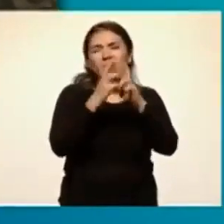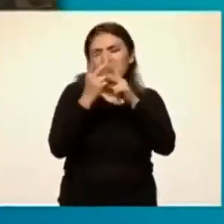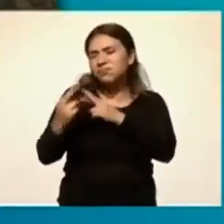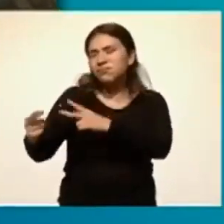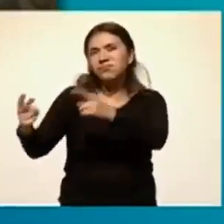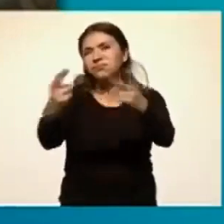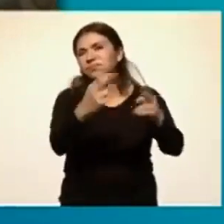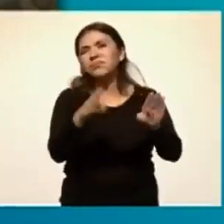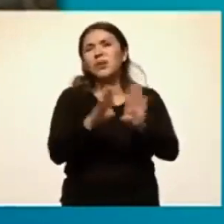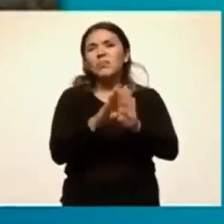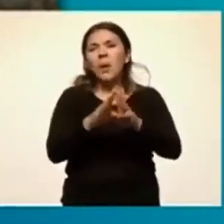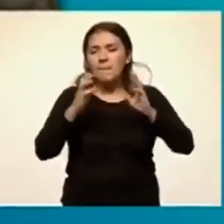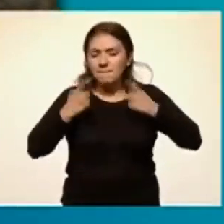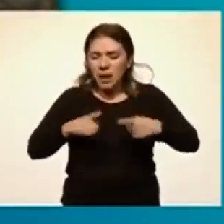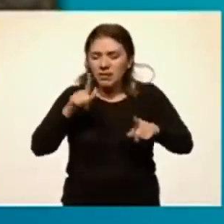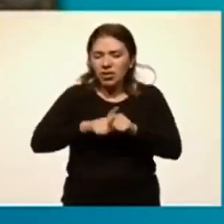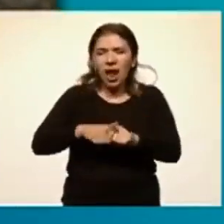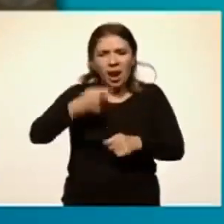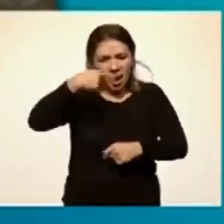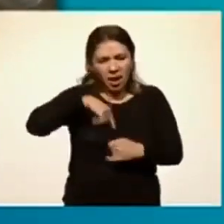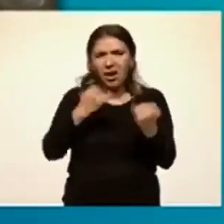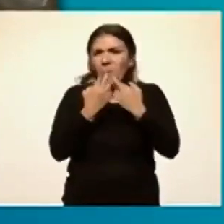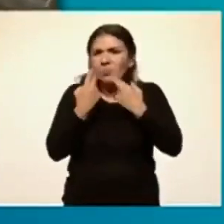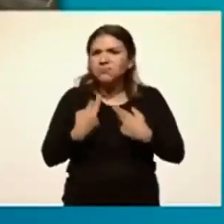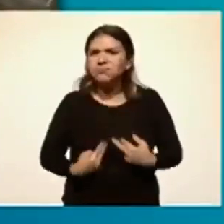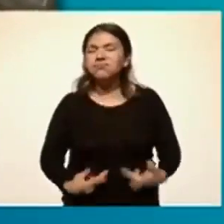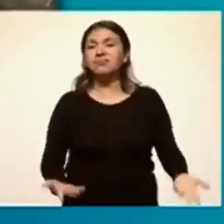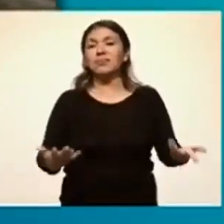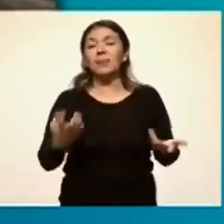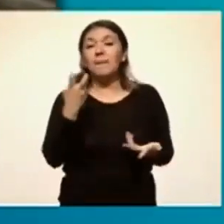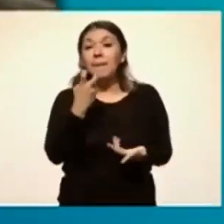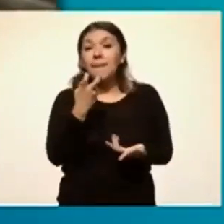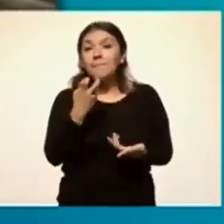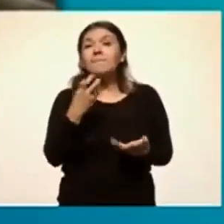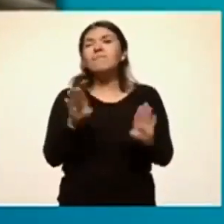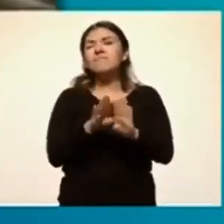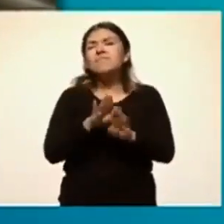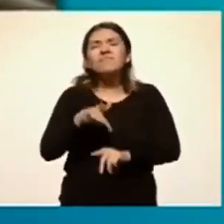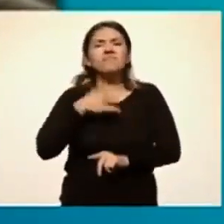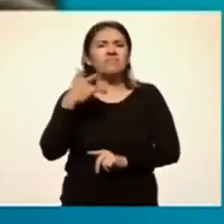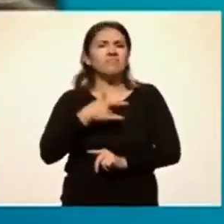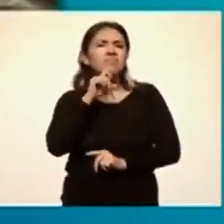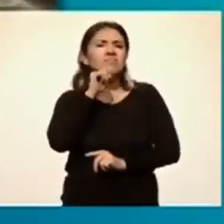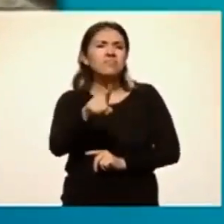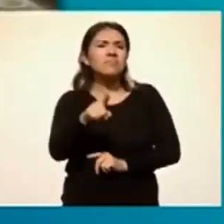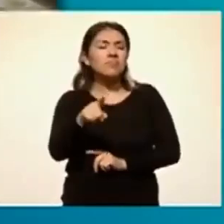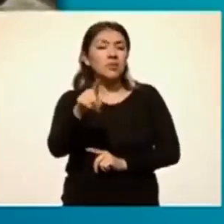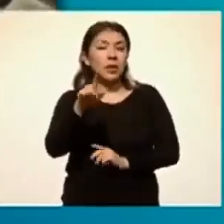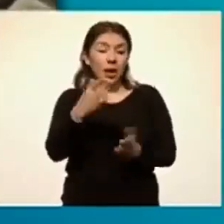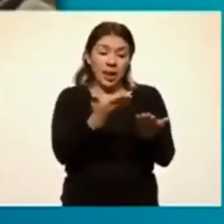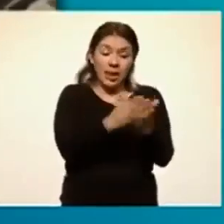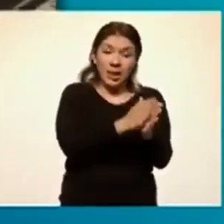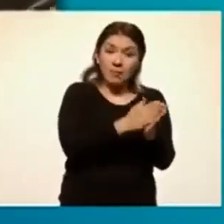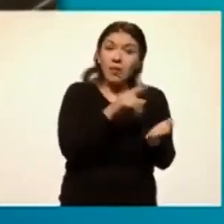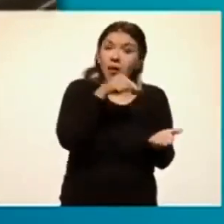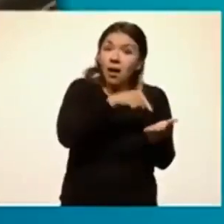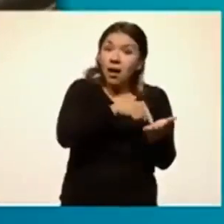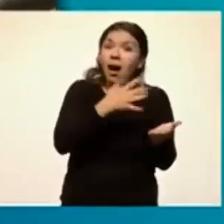destrucción interior, de destrucción emotiva, y que de alguna manera en toda la obra de mi padre se